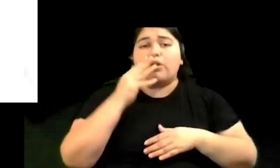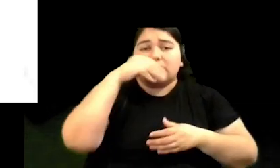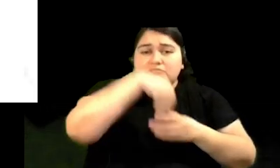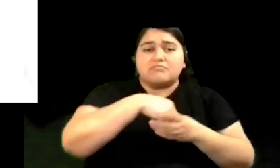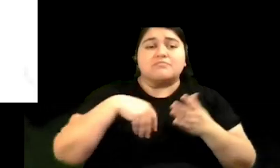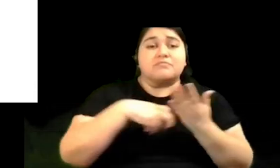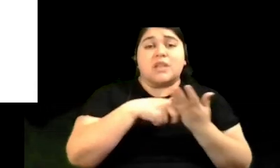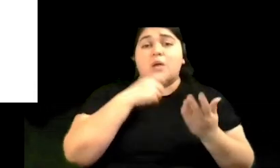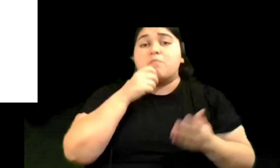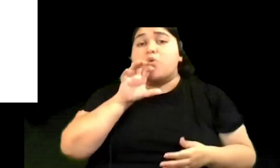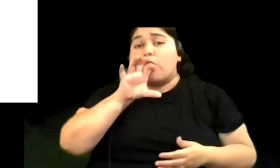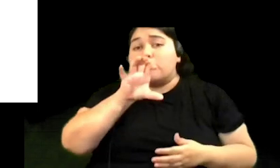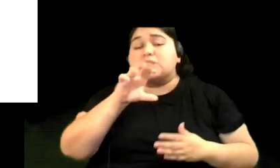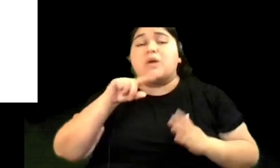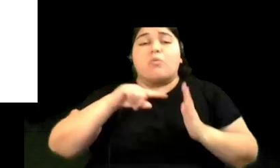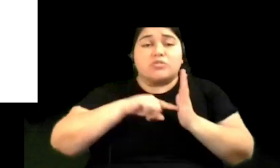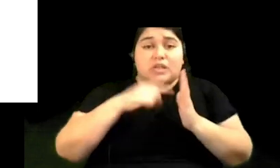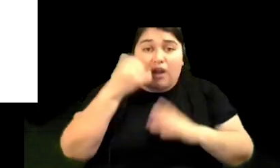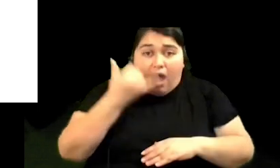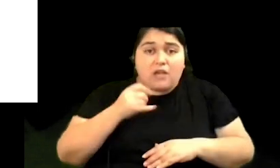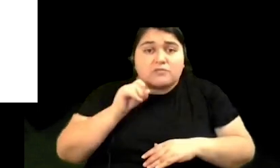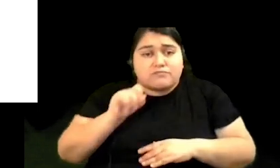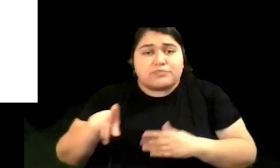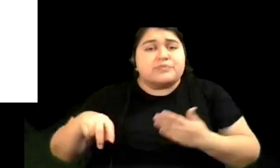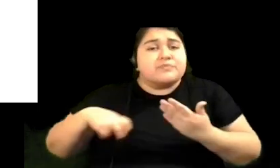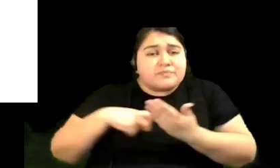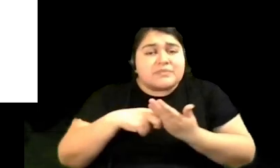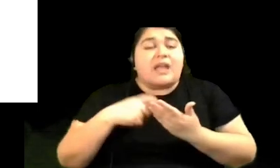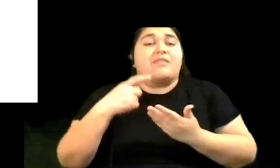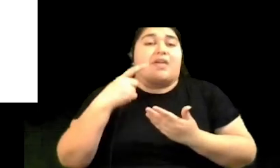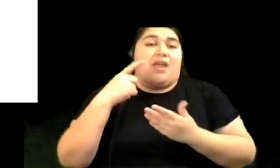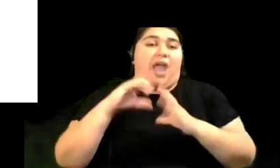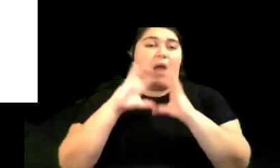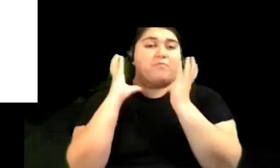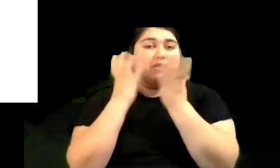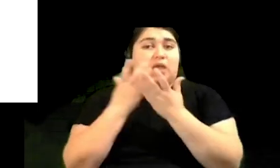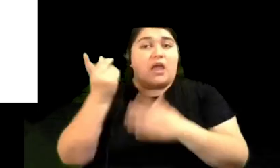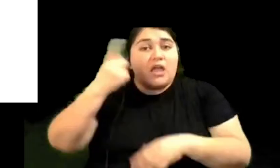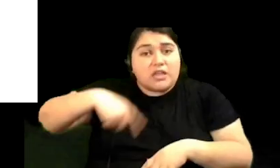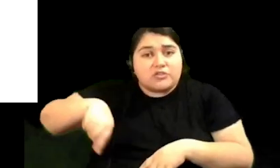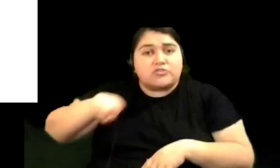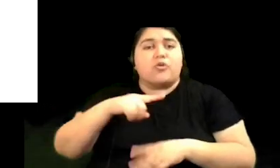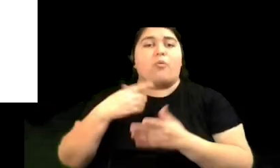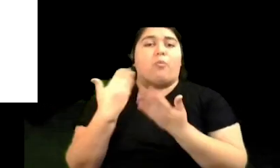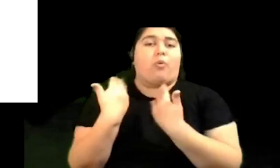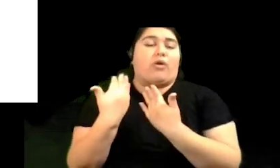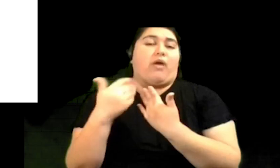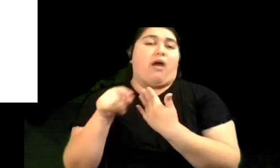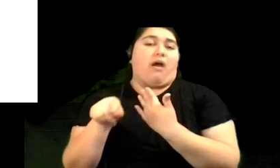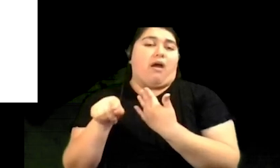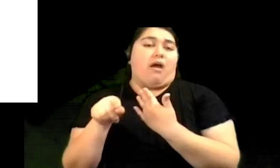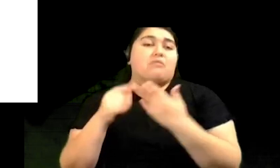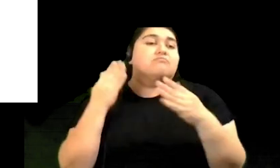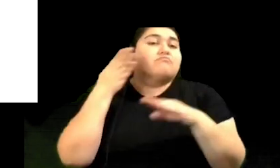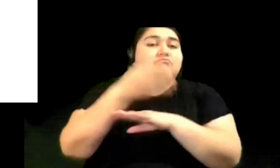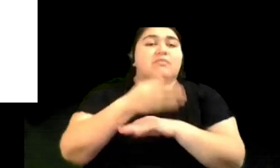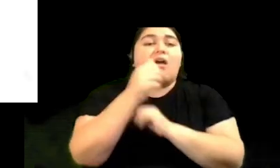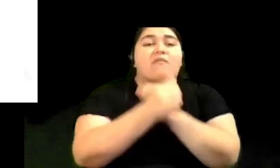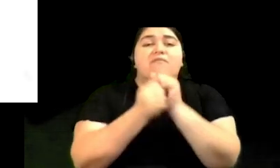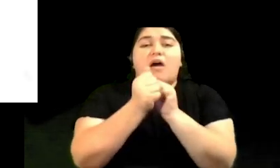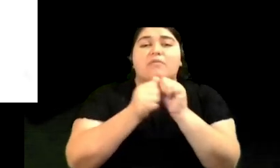de Buenos Aires tiene sus inspectores en materia ambiental, entonces ellos podrán ir a un parque industrial a